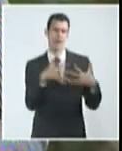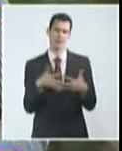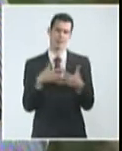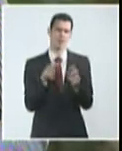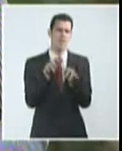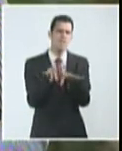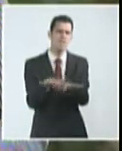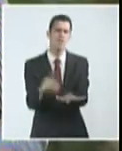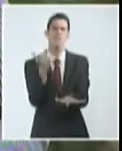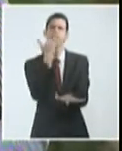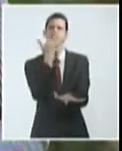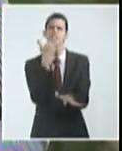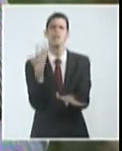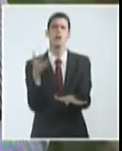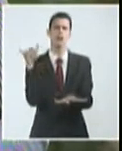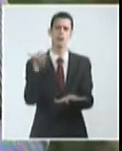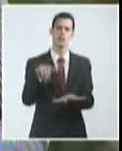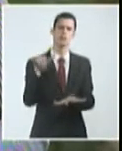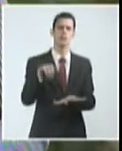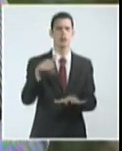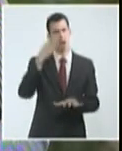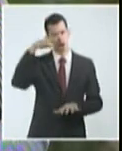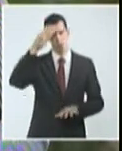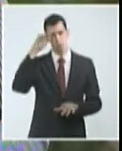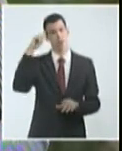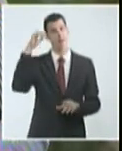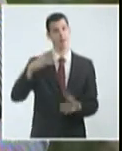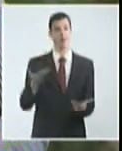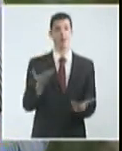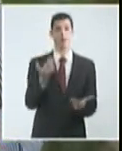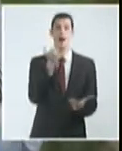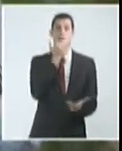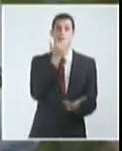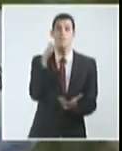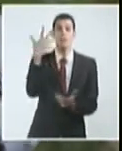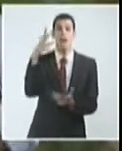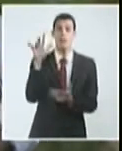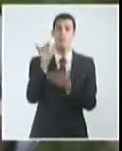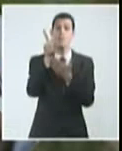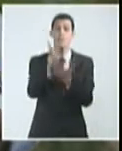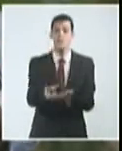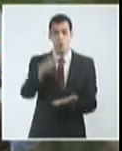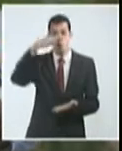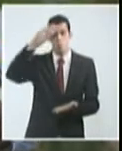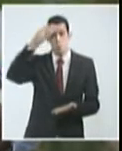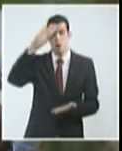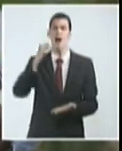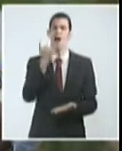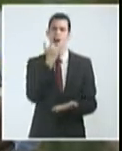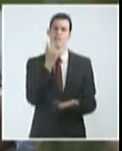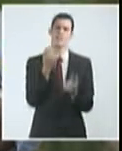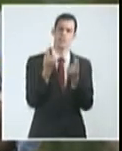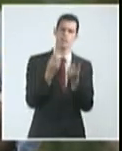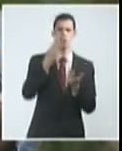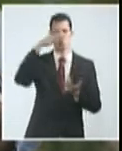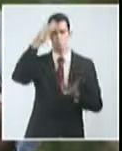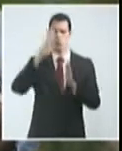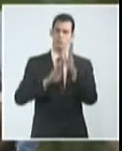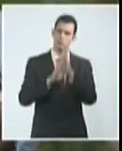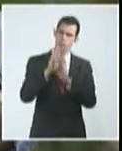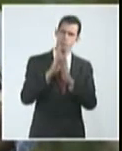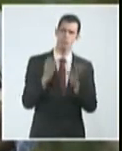económicas que saben que nos provoca afectación. En medio de toda esta situación, nosotros tenemos que reconocer que en la